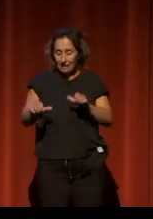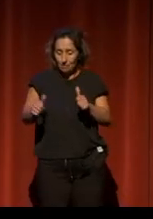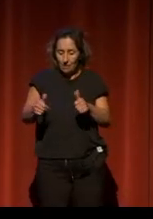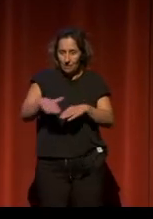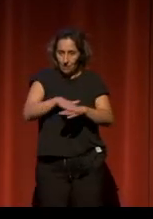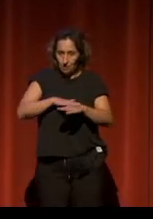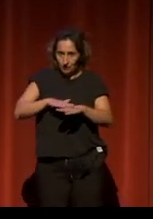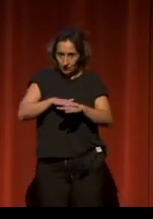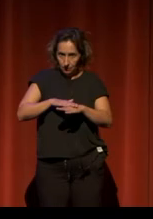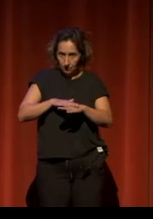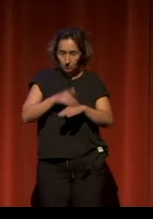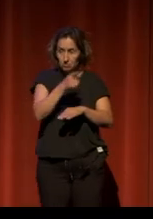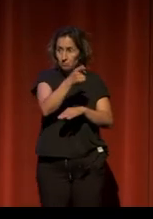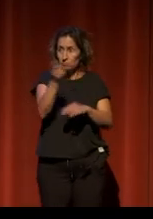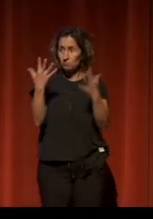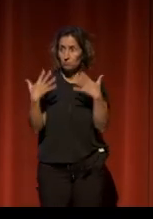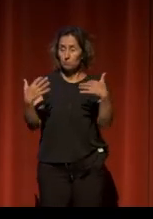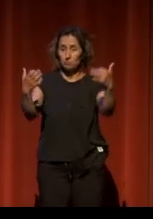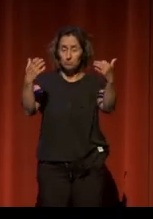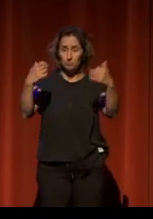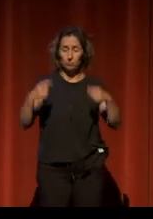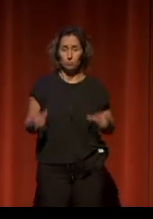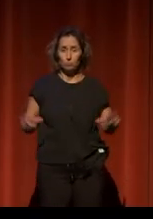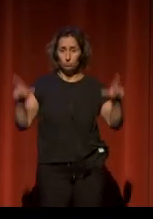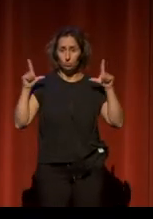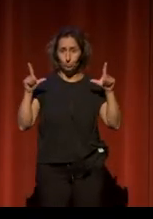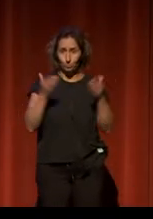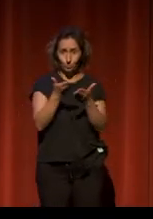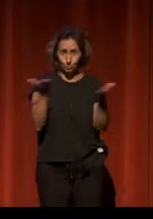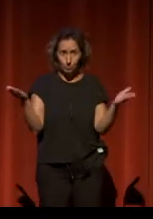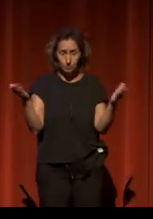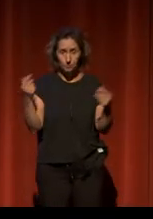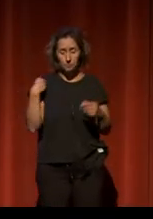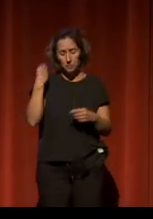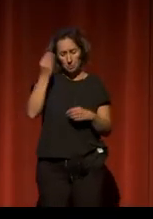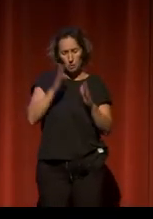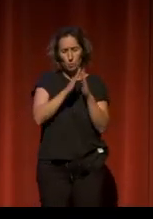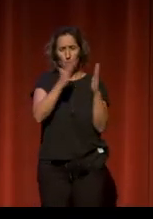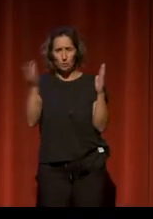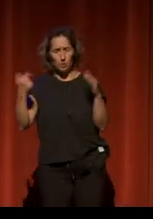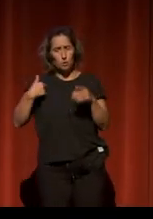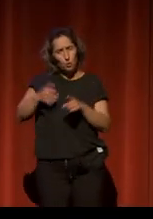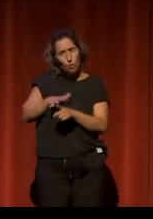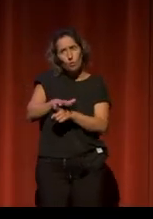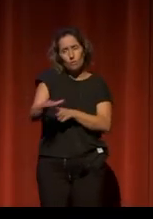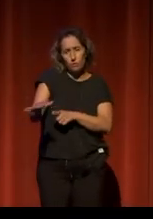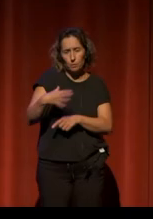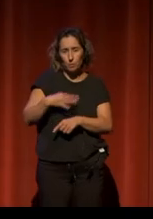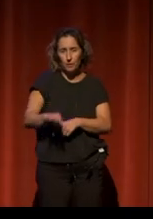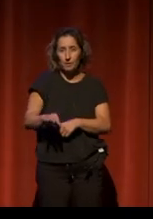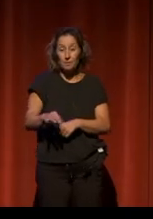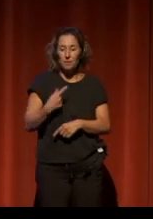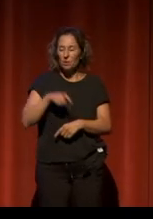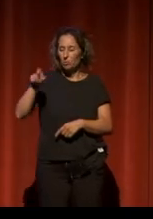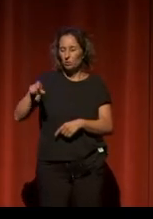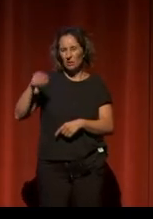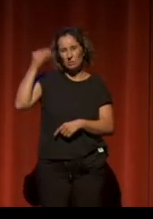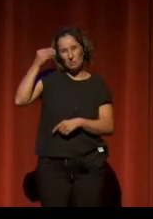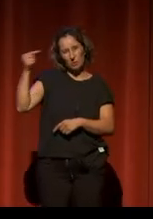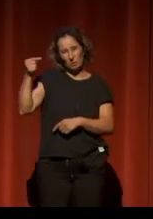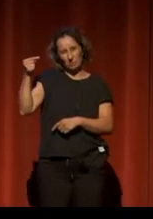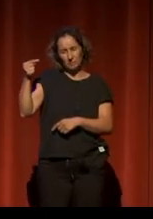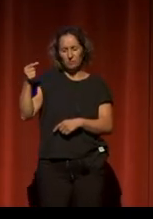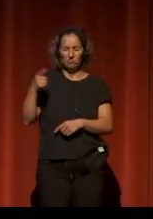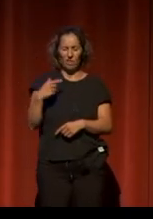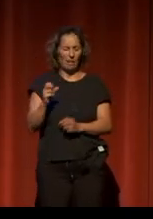estáis aquí yo puedo influir en el futuro de las bibliotecas y creo que además va mejor no pero los pesimistas están por aquí va a ir a